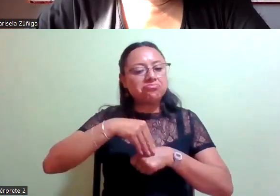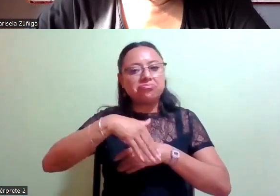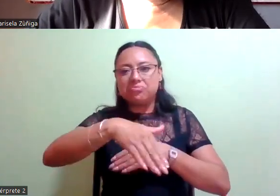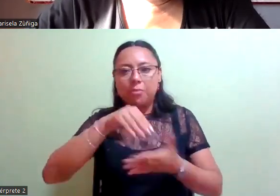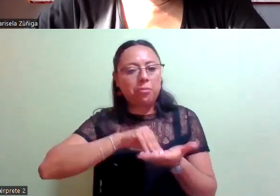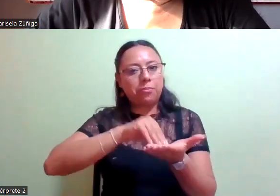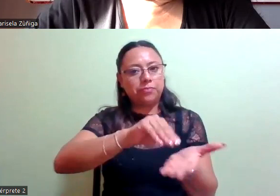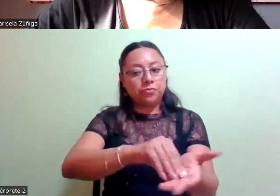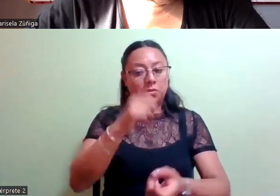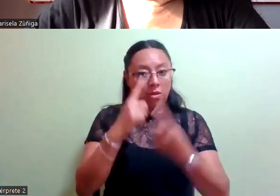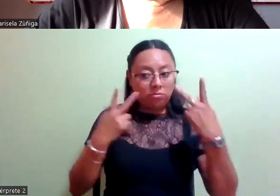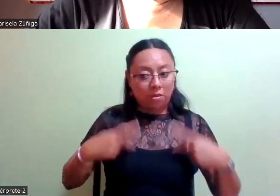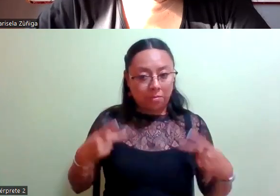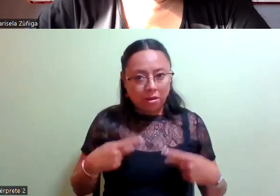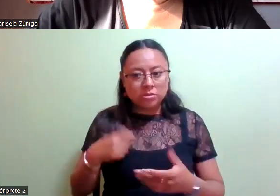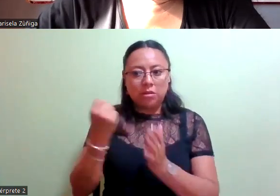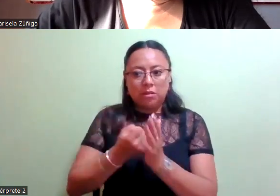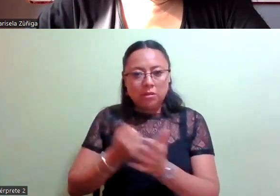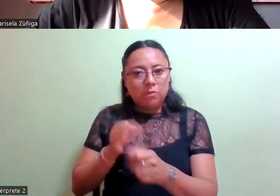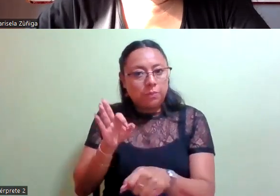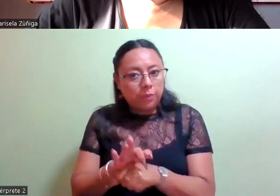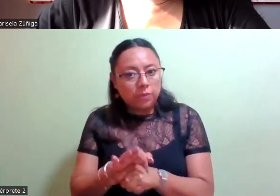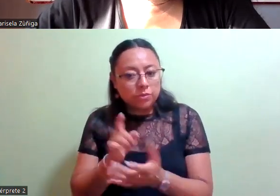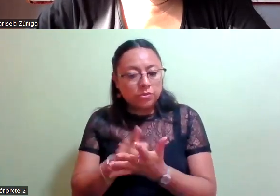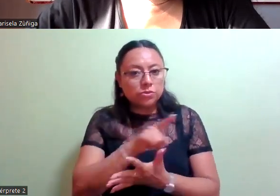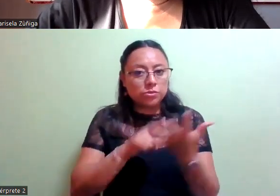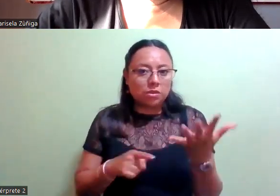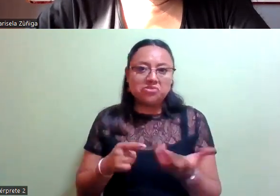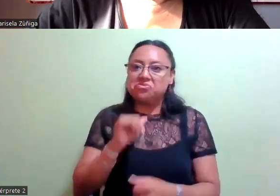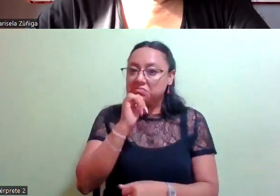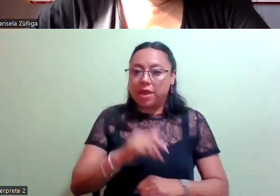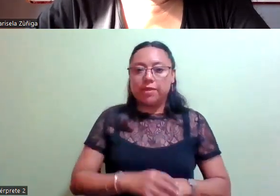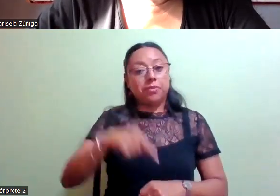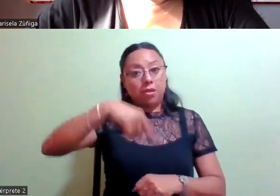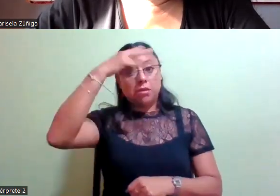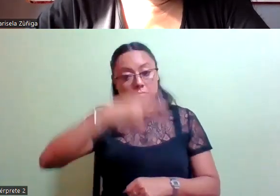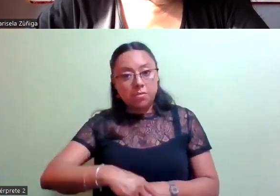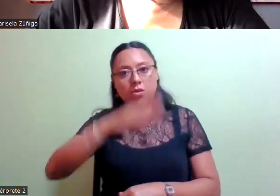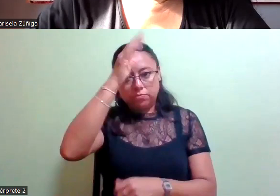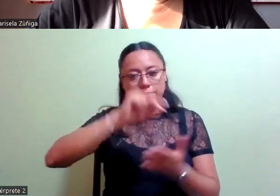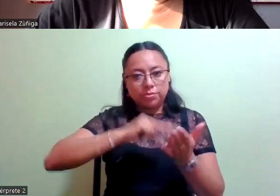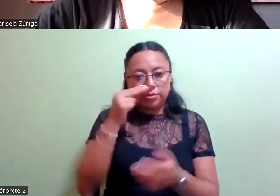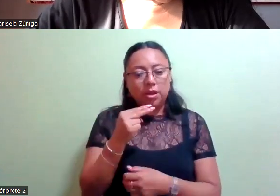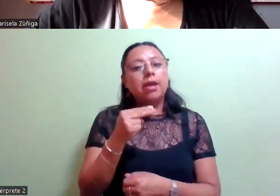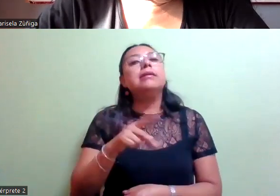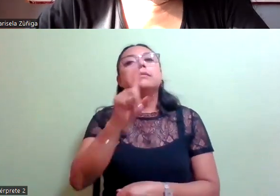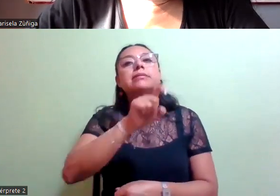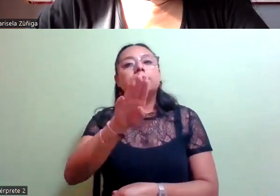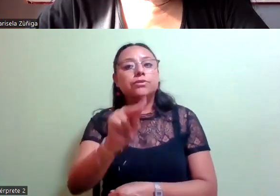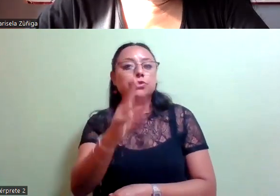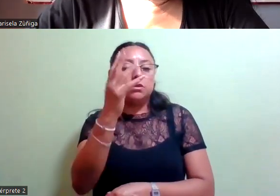que alguien peleara por sus derechos. En México hicieron valer el convenio 189 de la